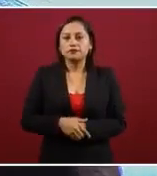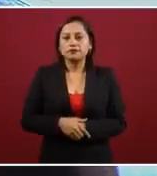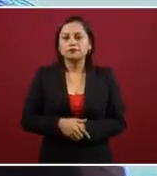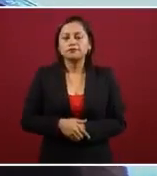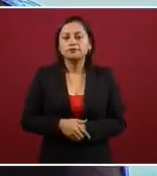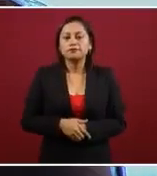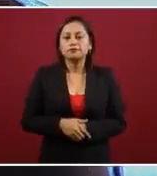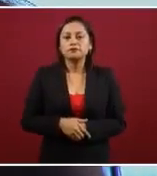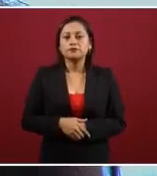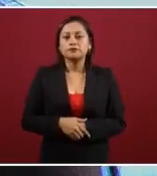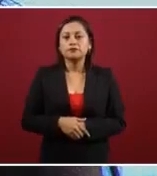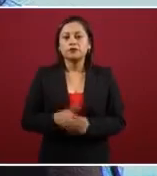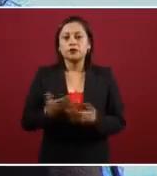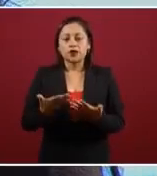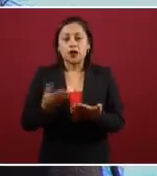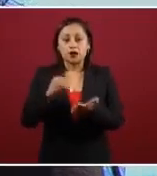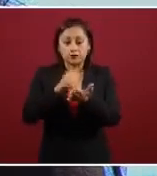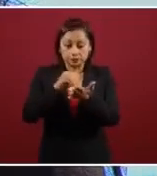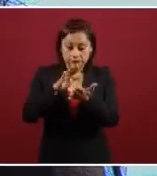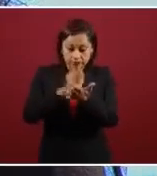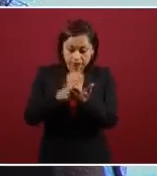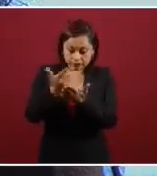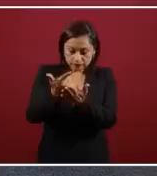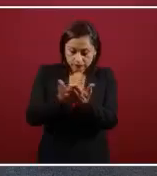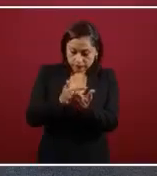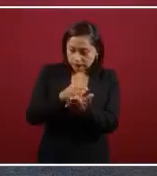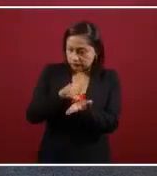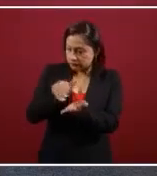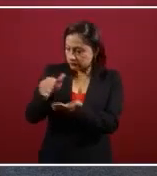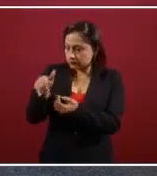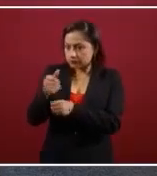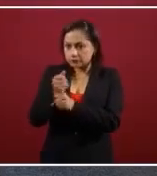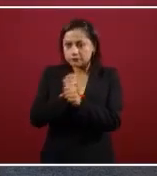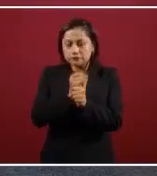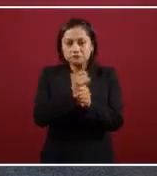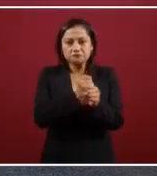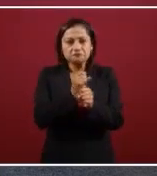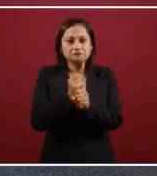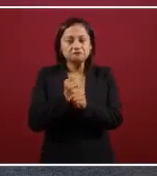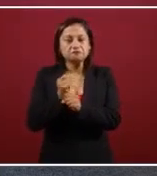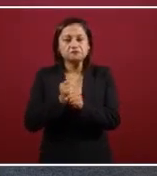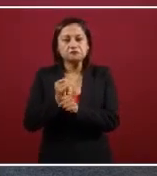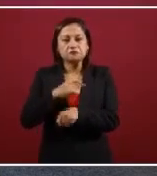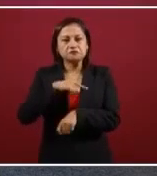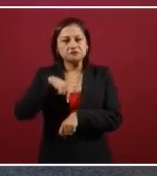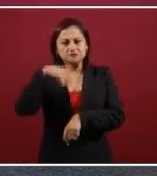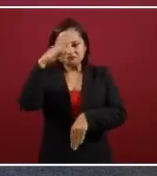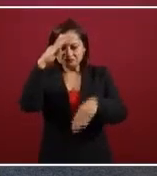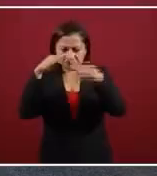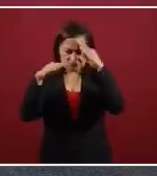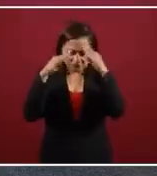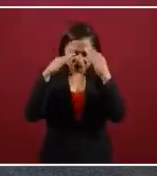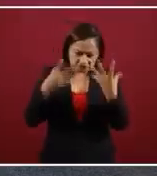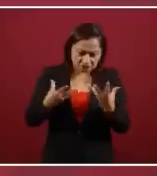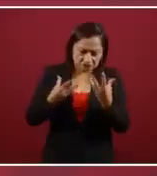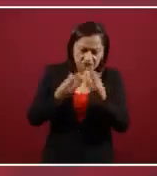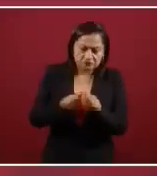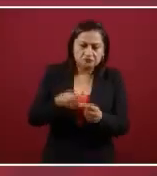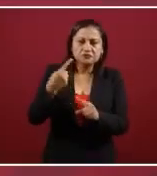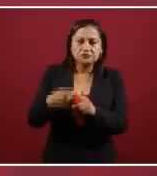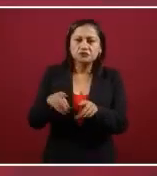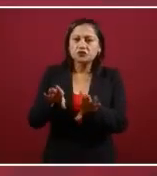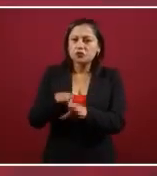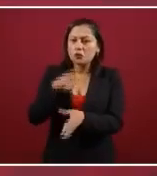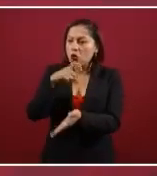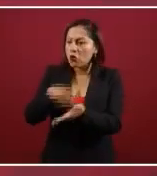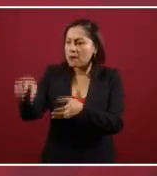dato, cuando nosotros nos pusimos a buscar con quién podíamos hacer convenio para tener plantas. Tenemos tres